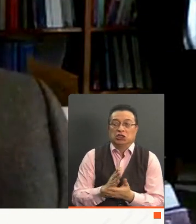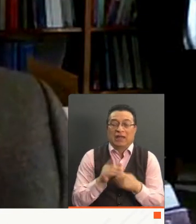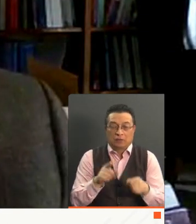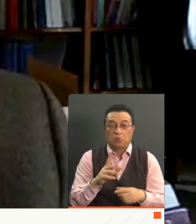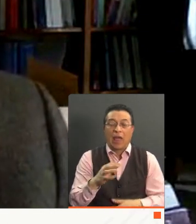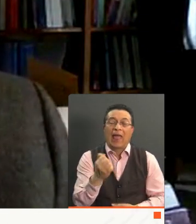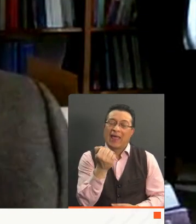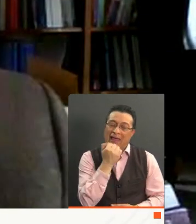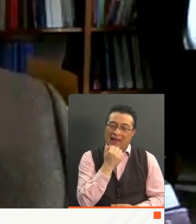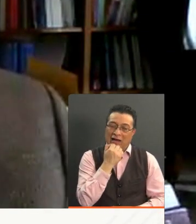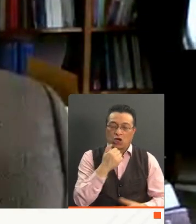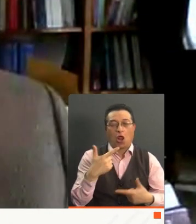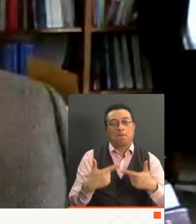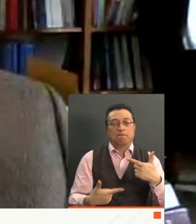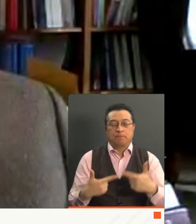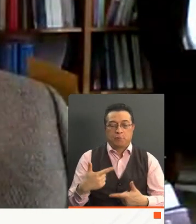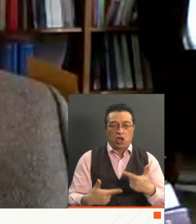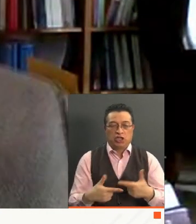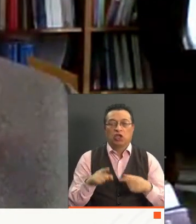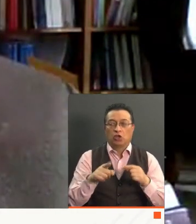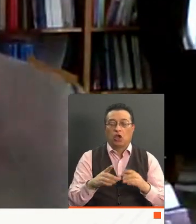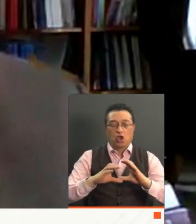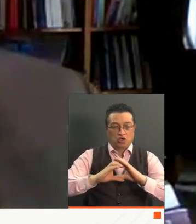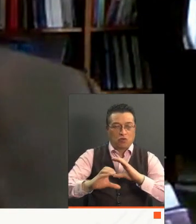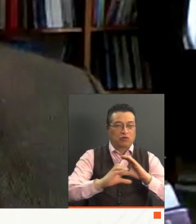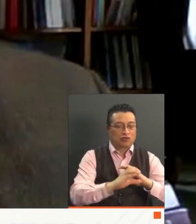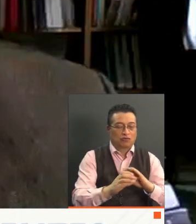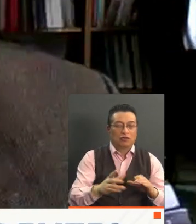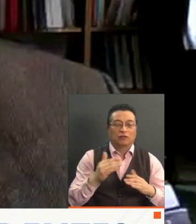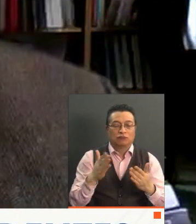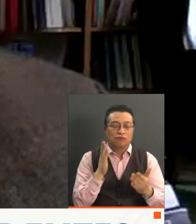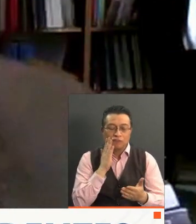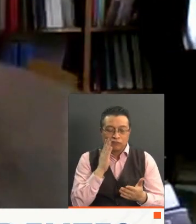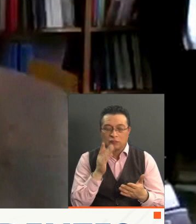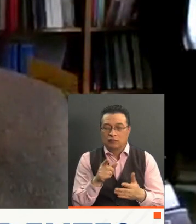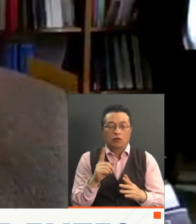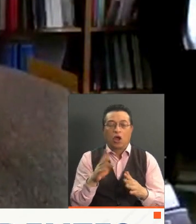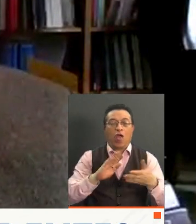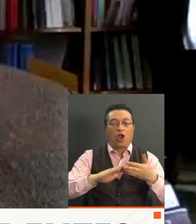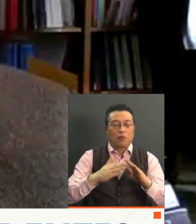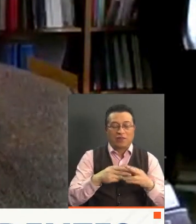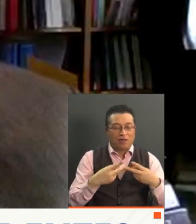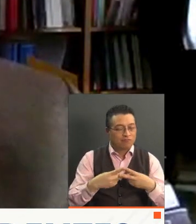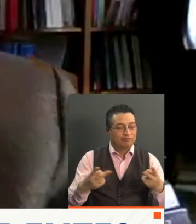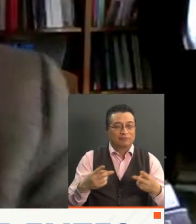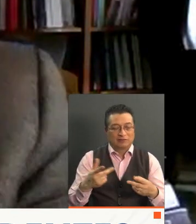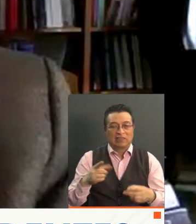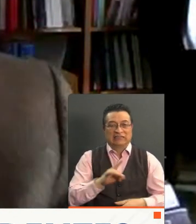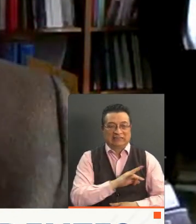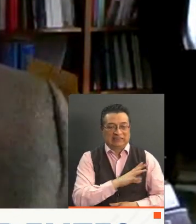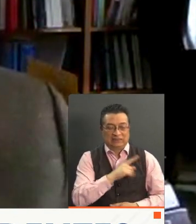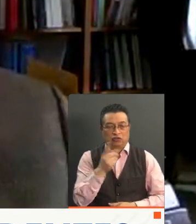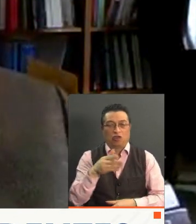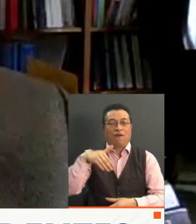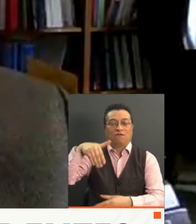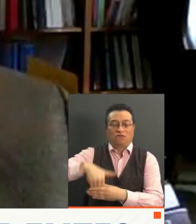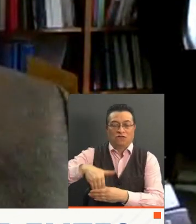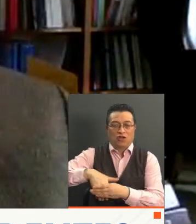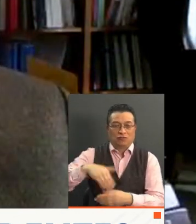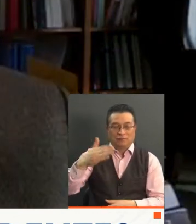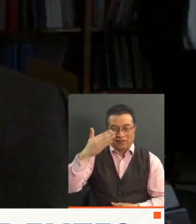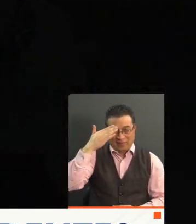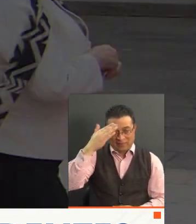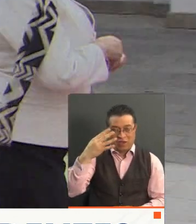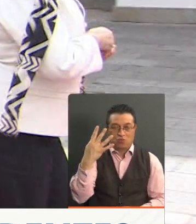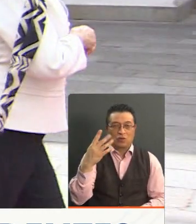error político y comunicacional y afectivo hacia la comunidad de los chilenos que va a votar el día 4